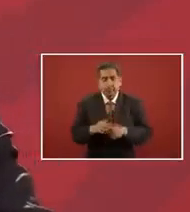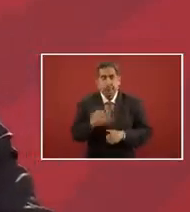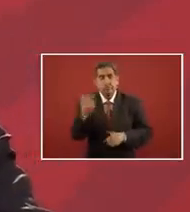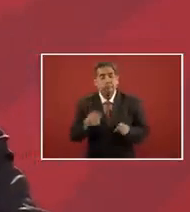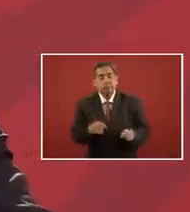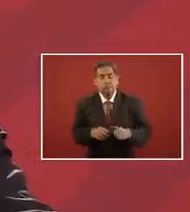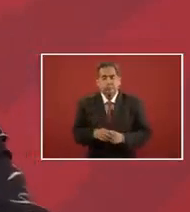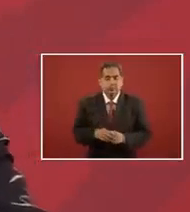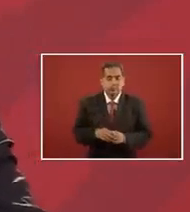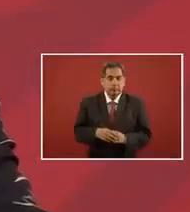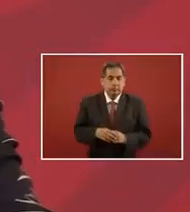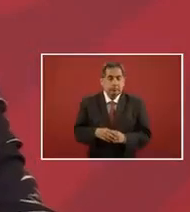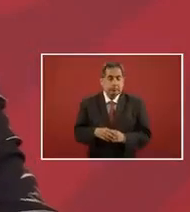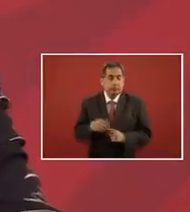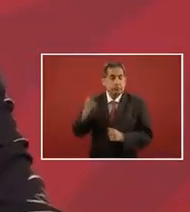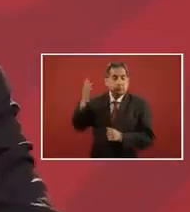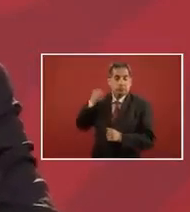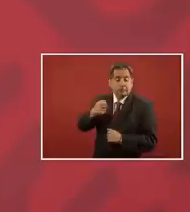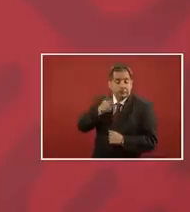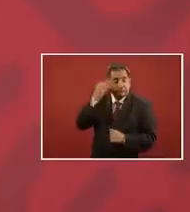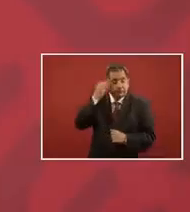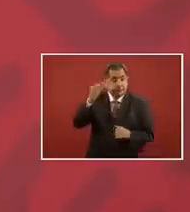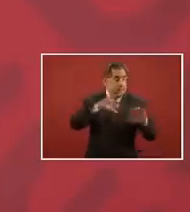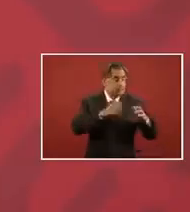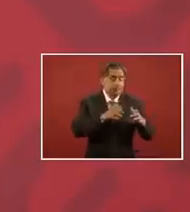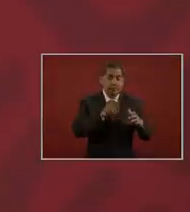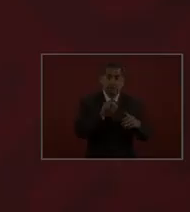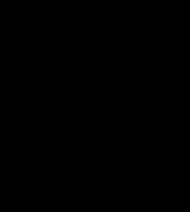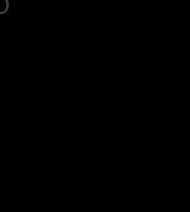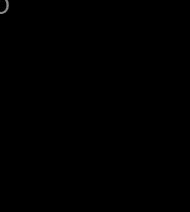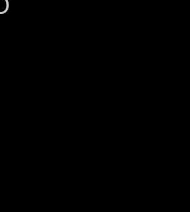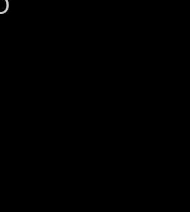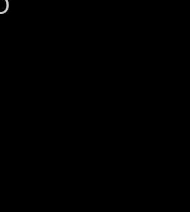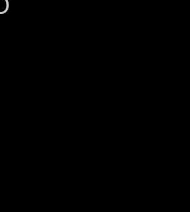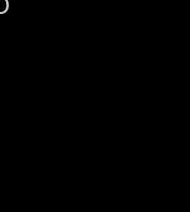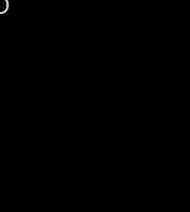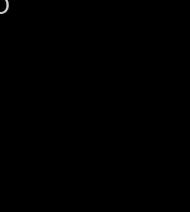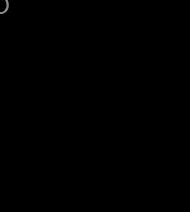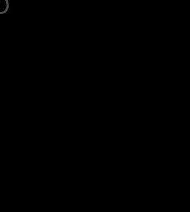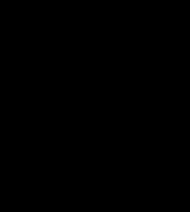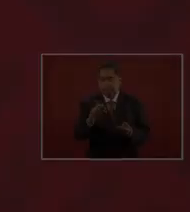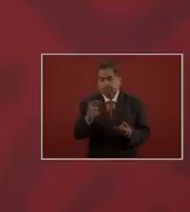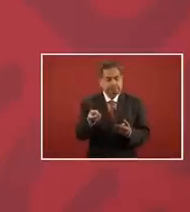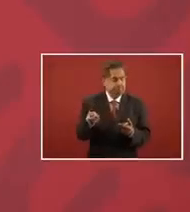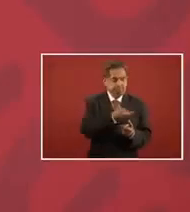que durante todo el periodo neoliberal, en vez